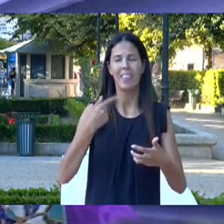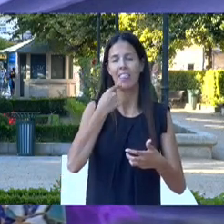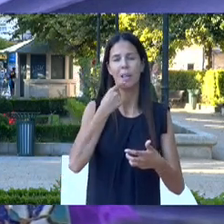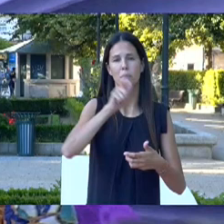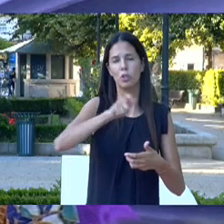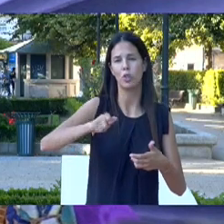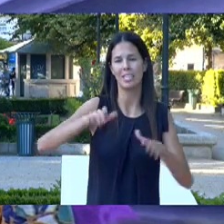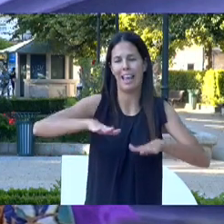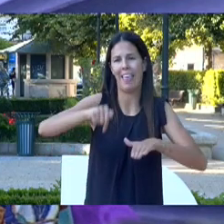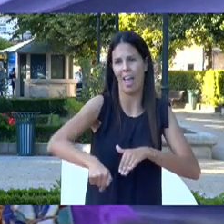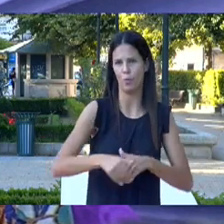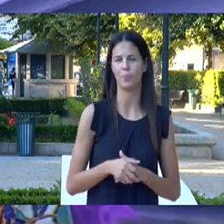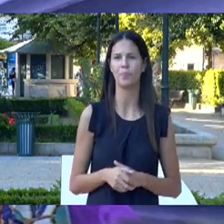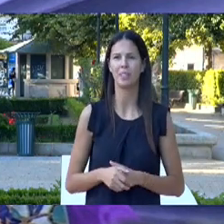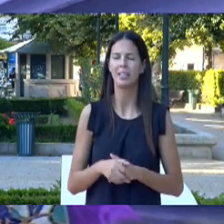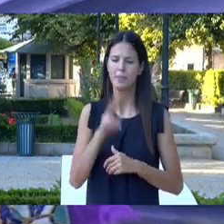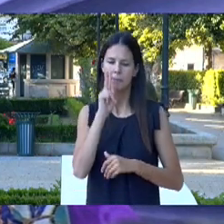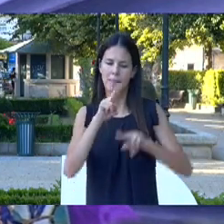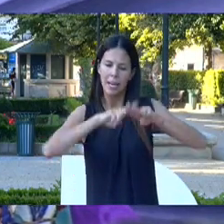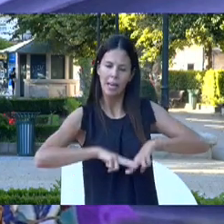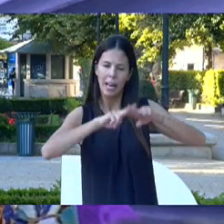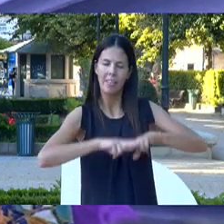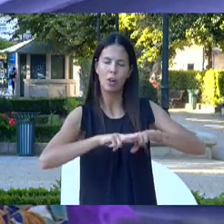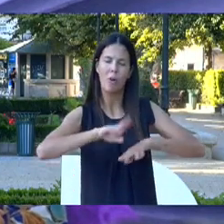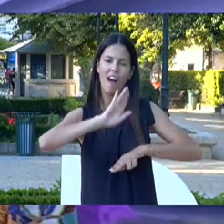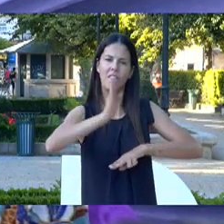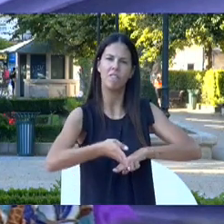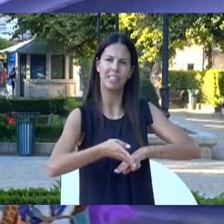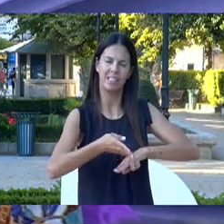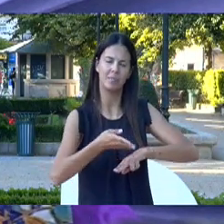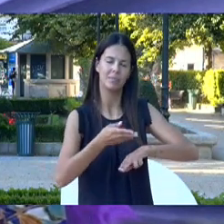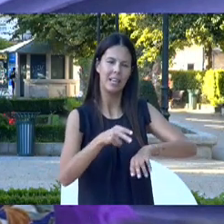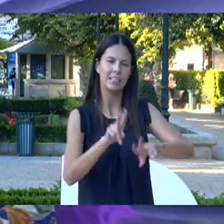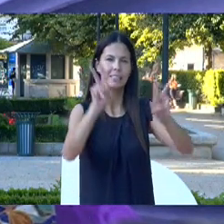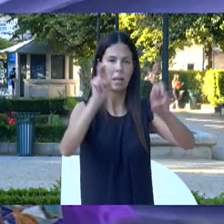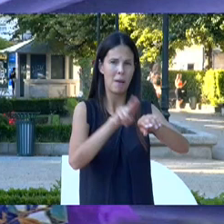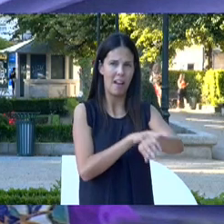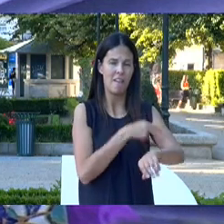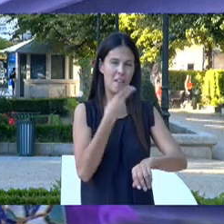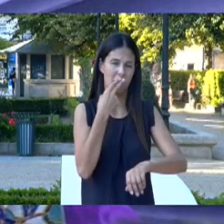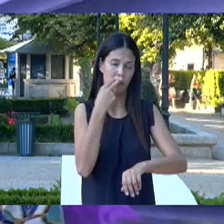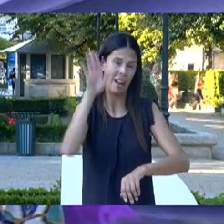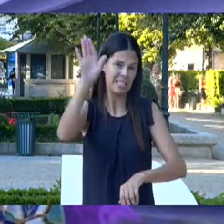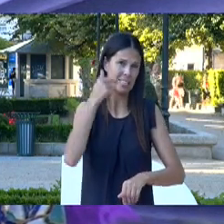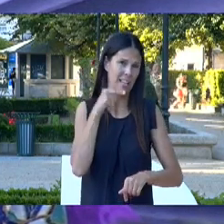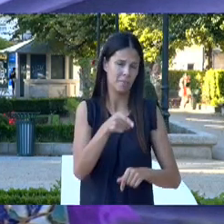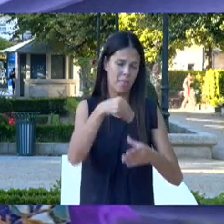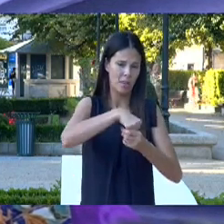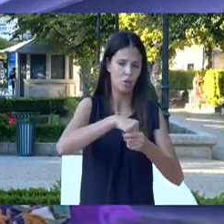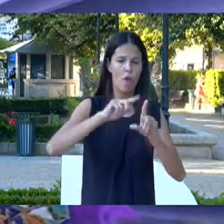que analiza a repercusión da represión franquista sobre as familias afectadas, que é algo do que vamos falar hoxe aquí un